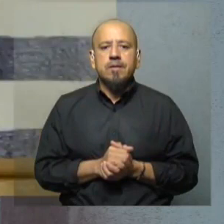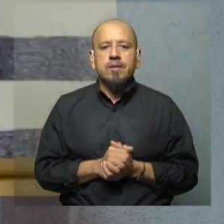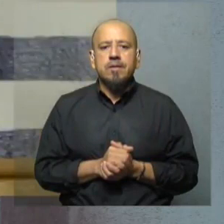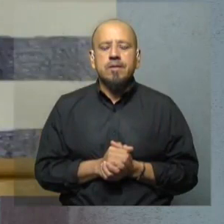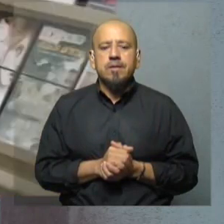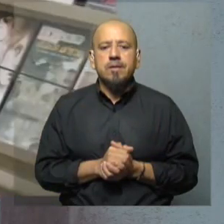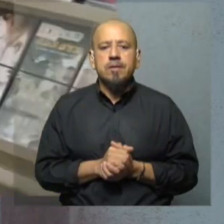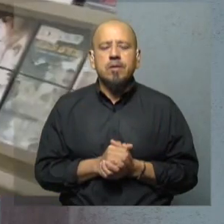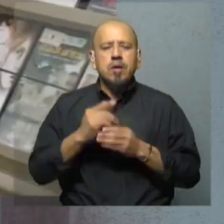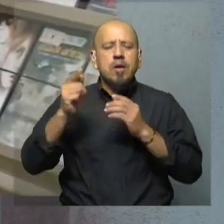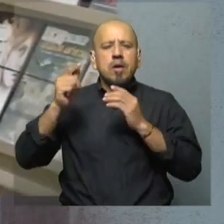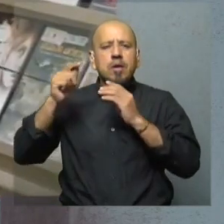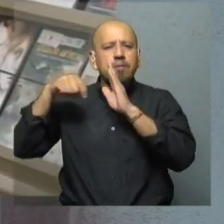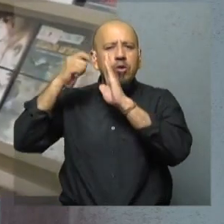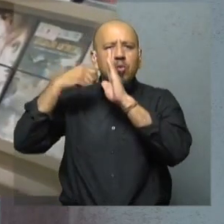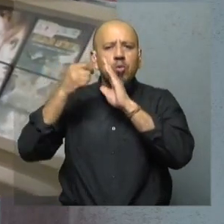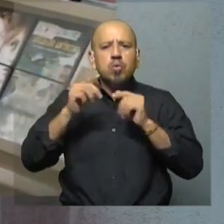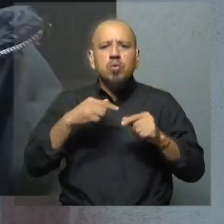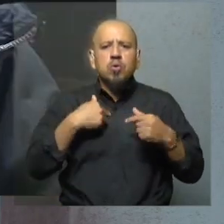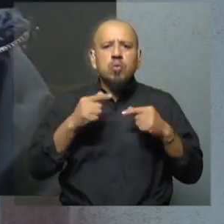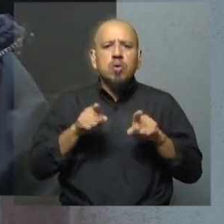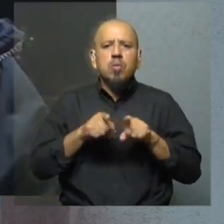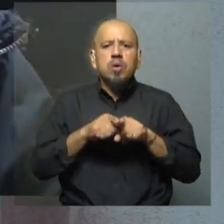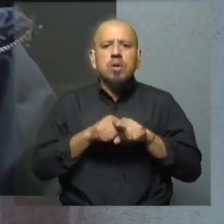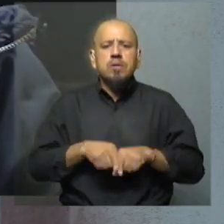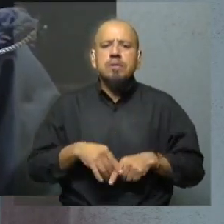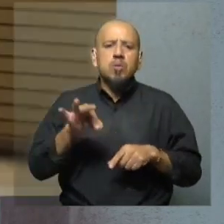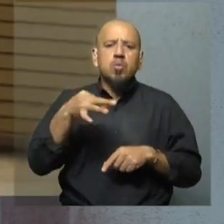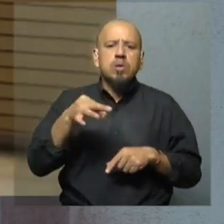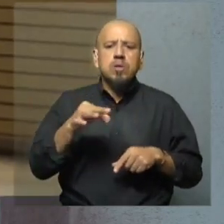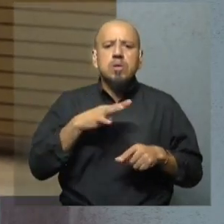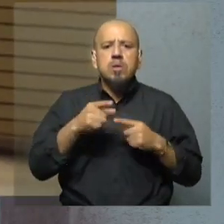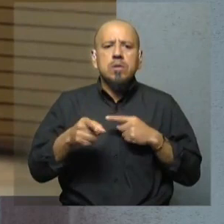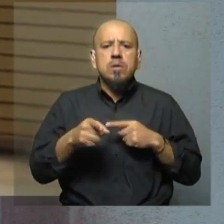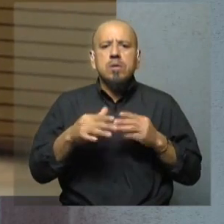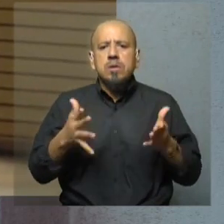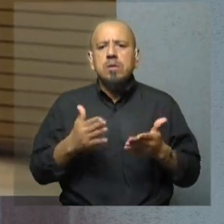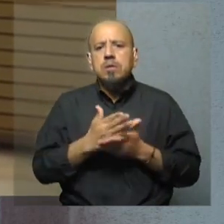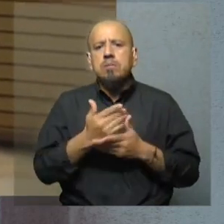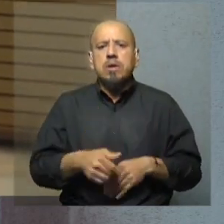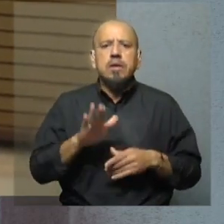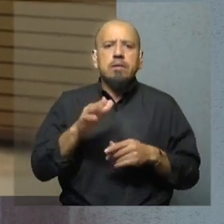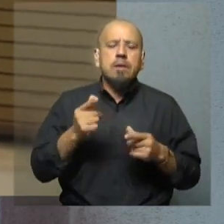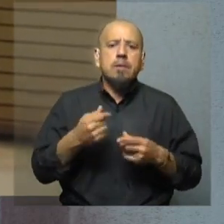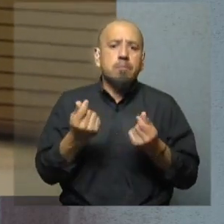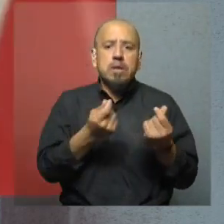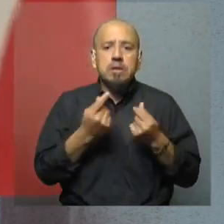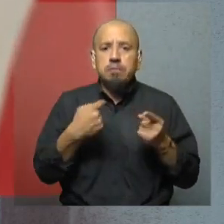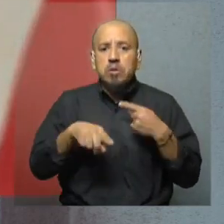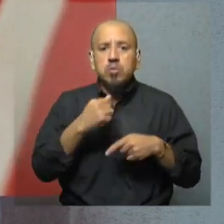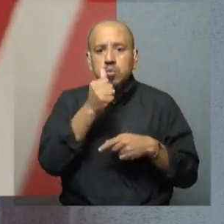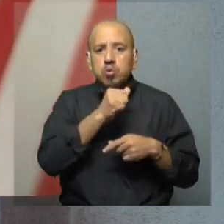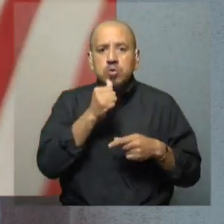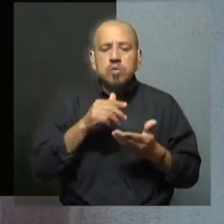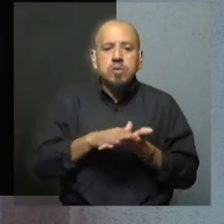videoclub videoclub así como el nuestro es el único que queda de seguir ya trazando cada vez debe más plata pero no resuelve nada